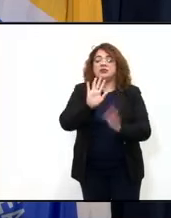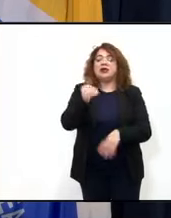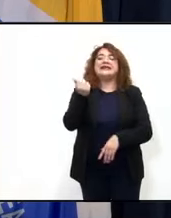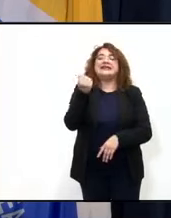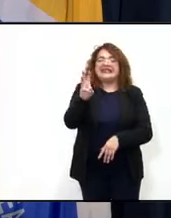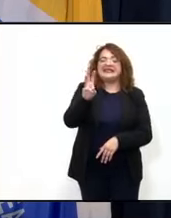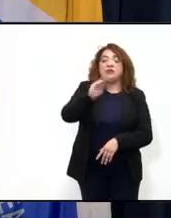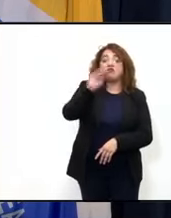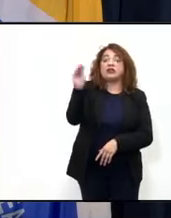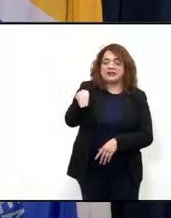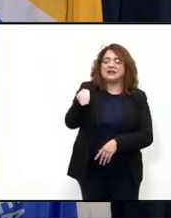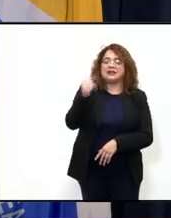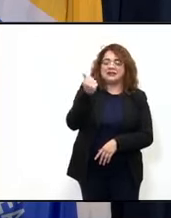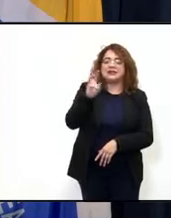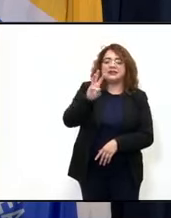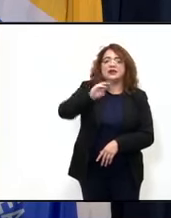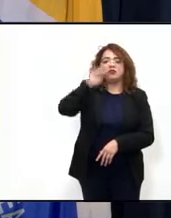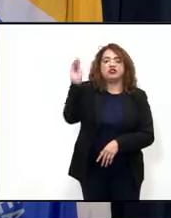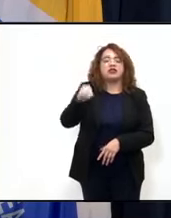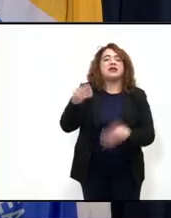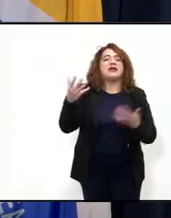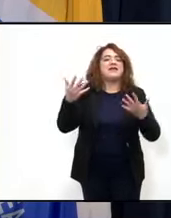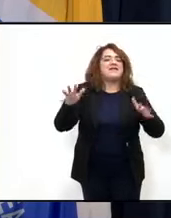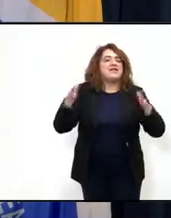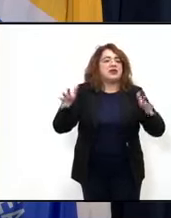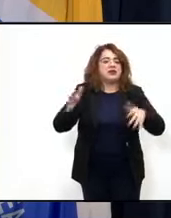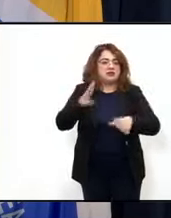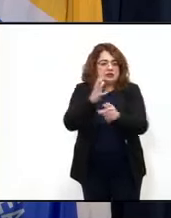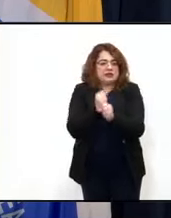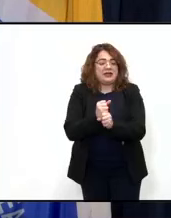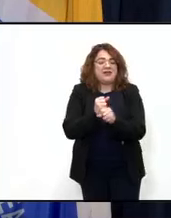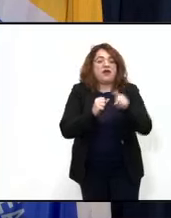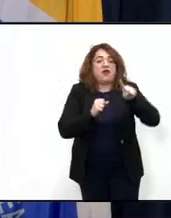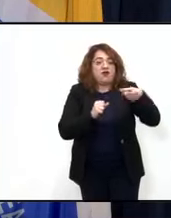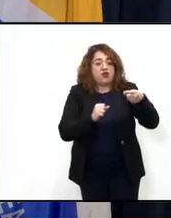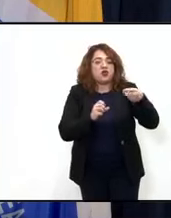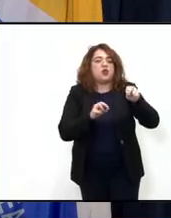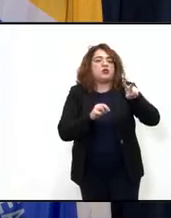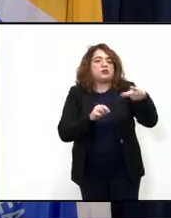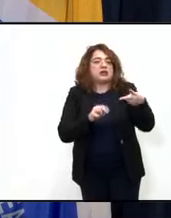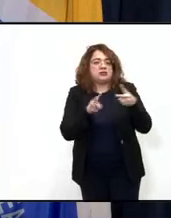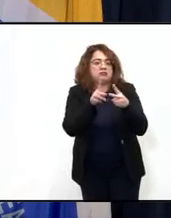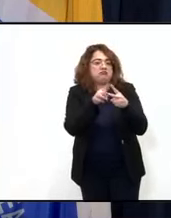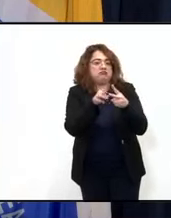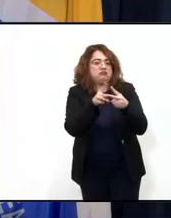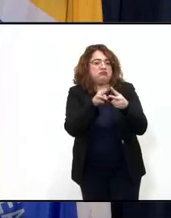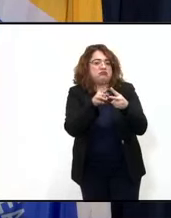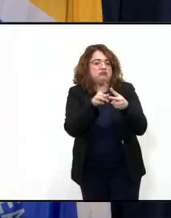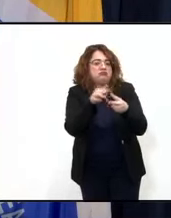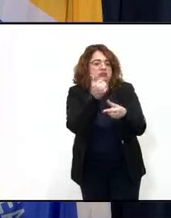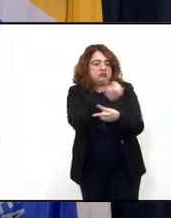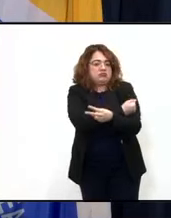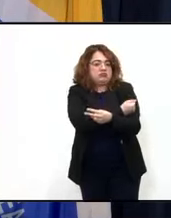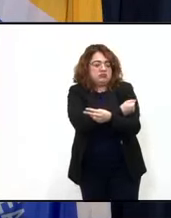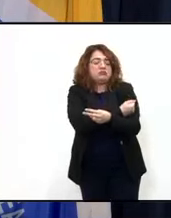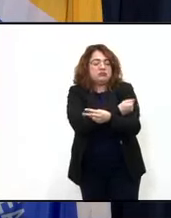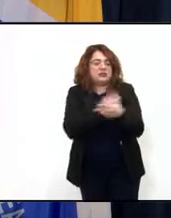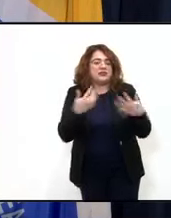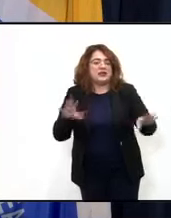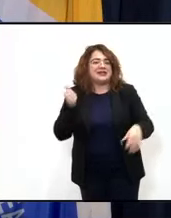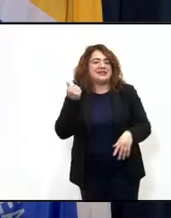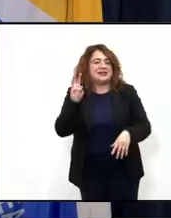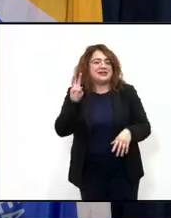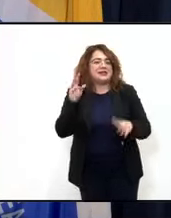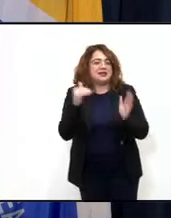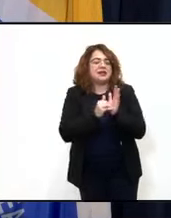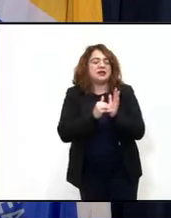ha tomado al menos una de las dos vacunas. Y también podemos informar que si